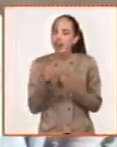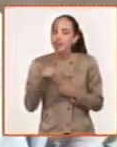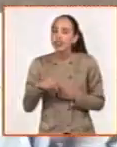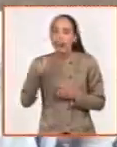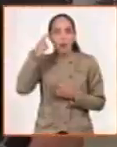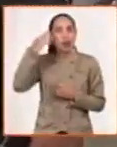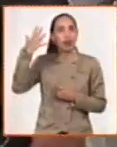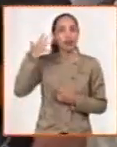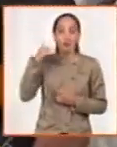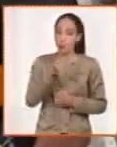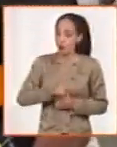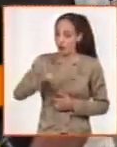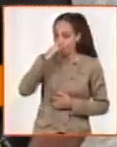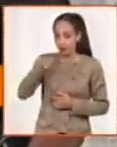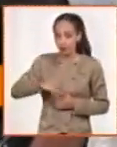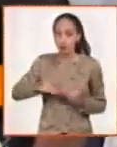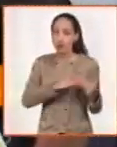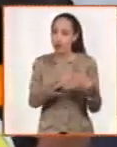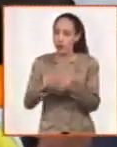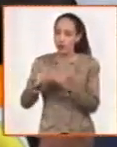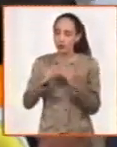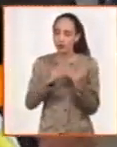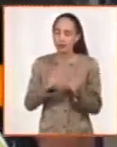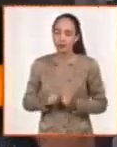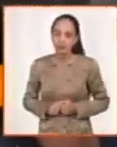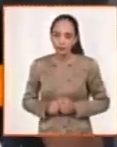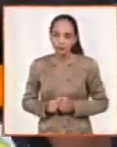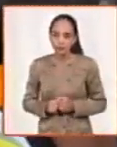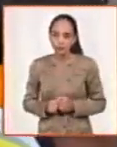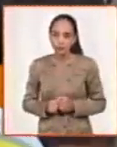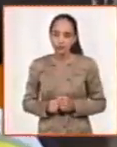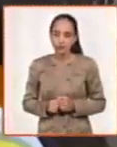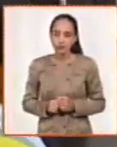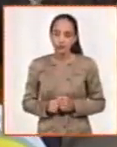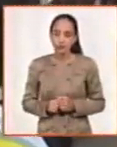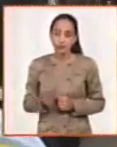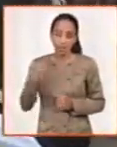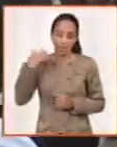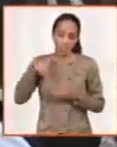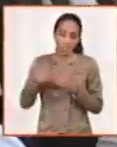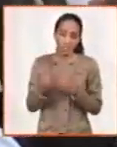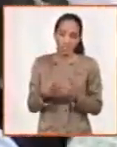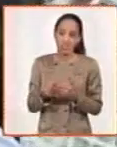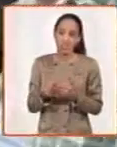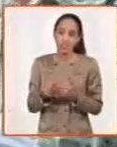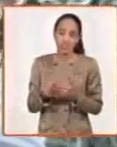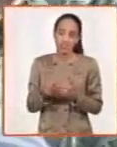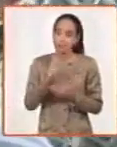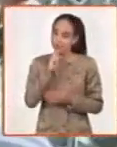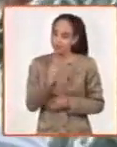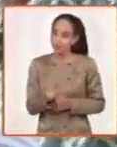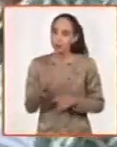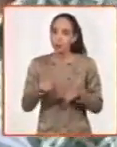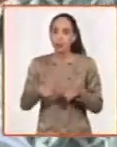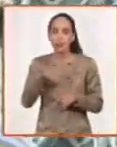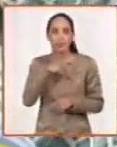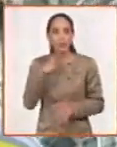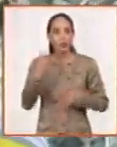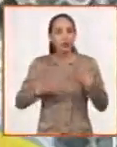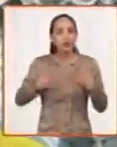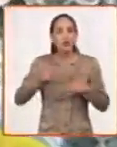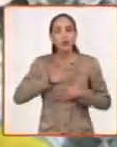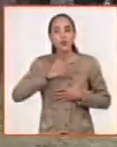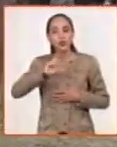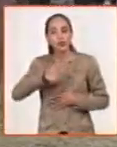de la comunidad. Después de haber vivido días muy, muy terribles, nos alegra mucho que nuestros artistas compartan con